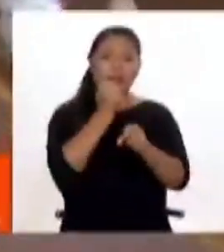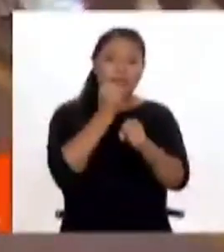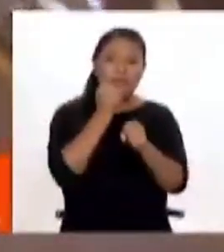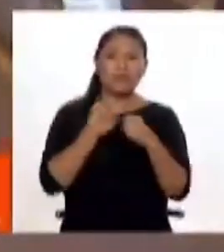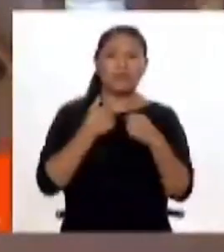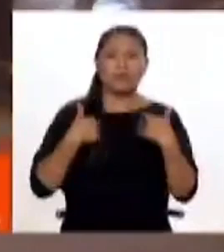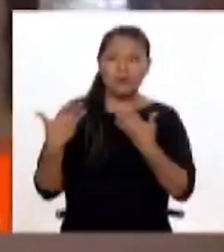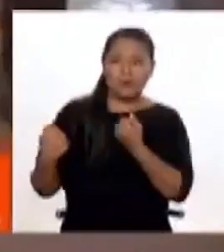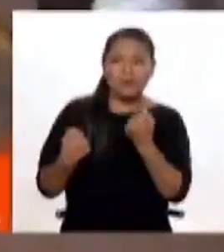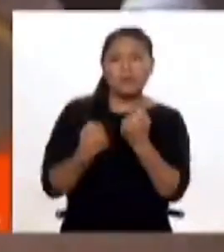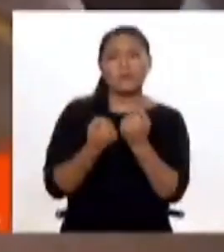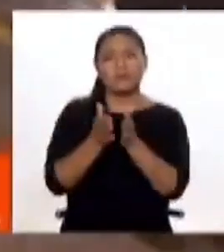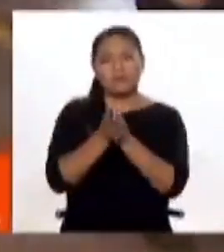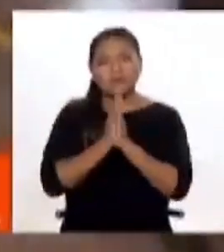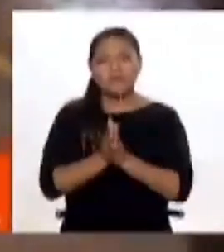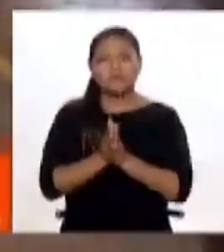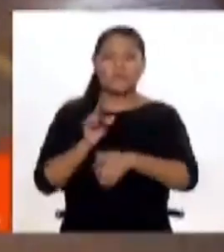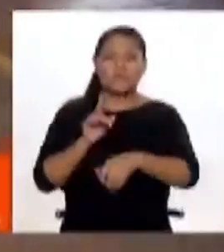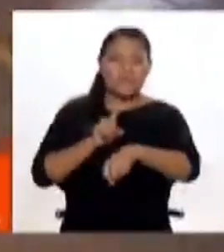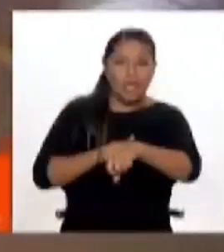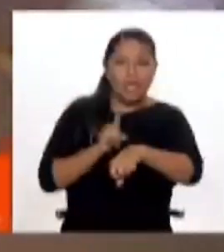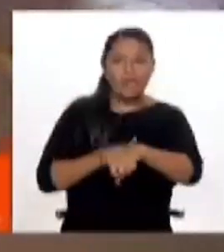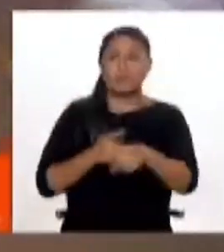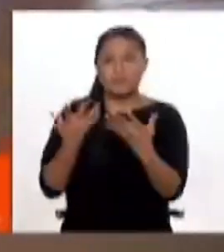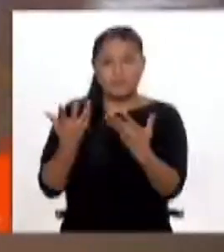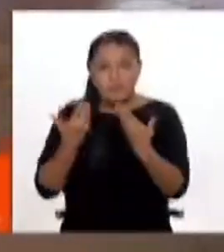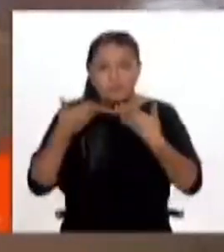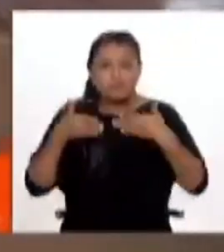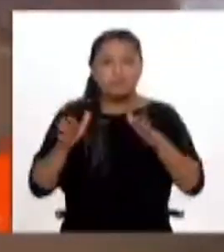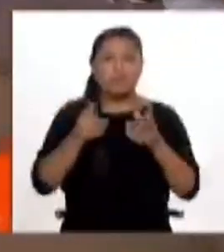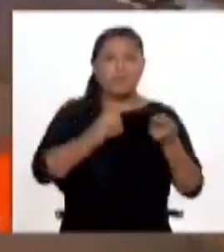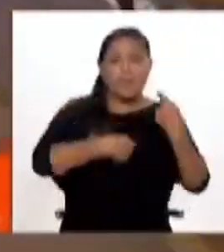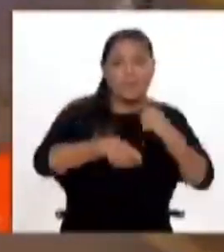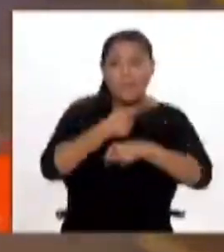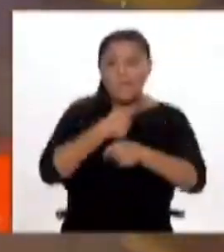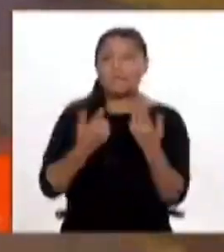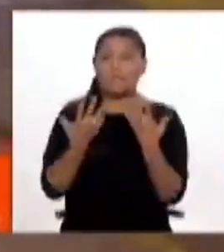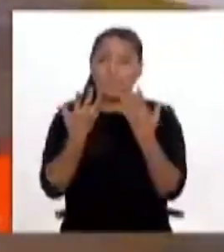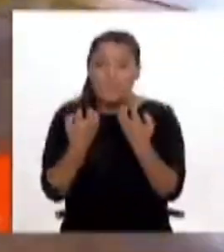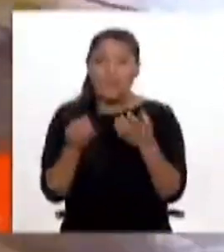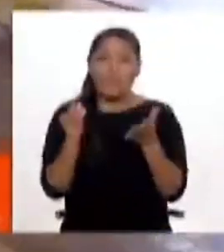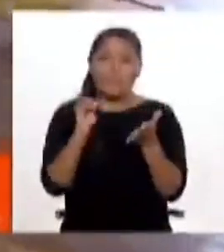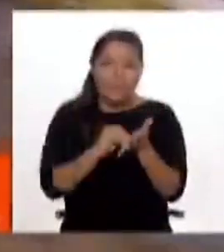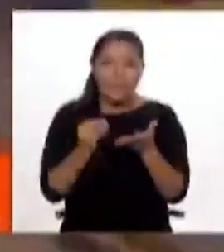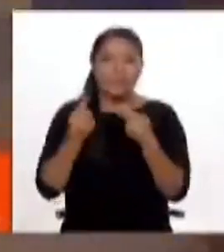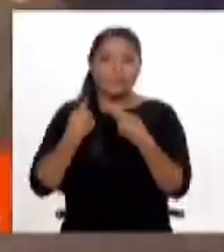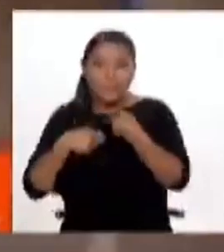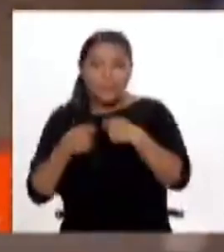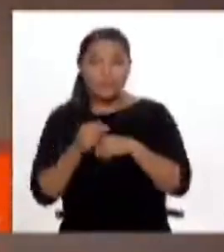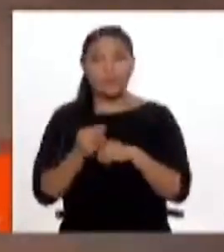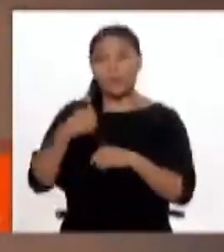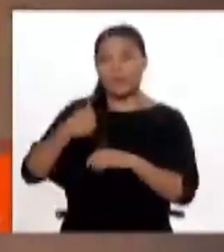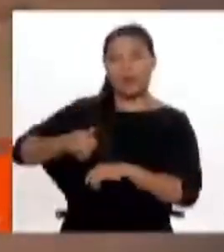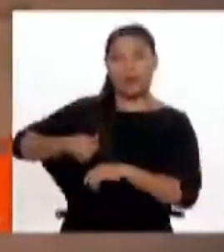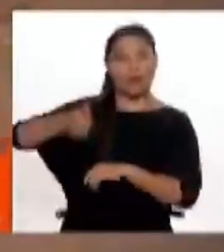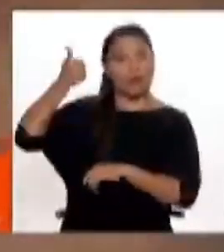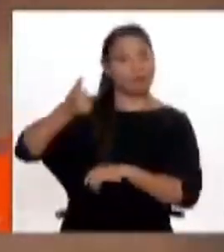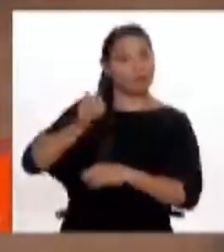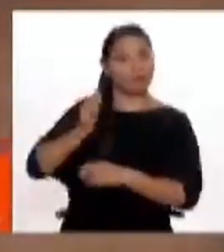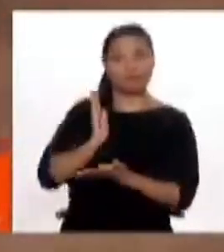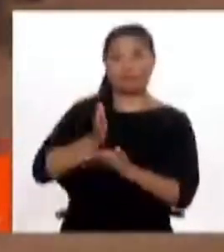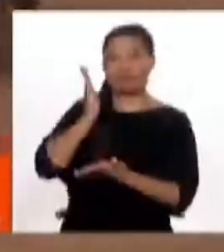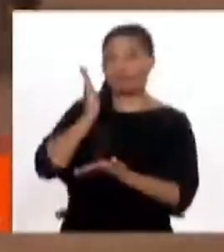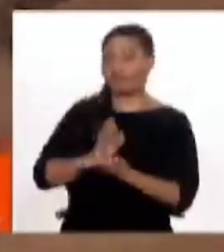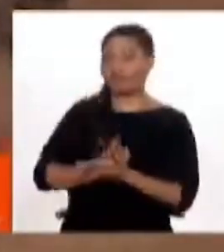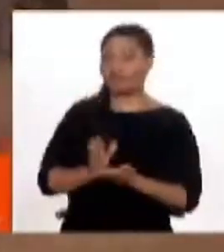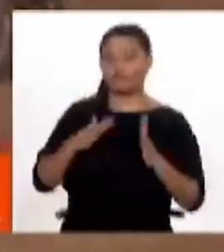una prórroga de tiempo para poder seguir vendiendo sus productos, pero bueno, ya las autoridades han impuesto, por decirlo